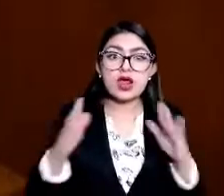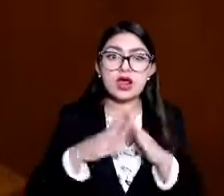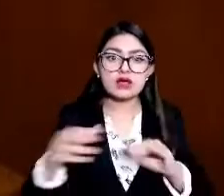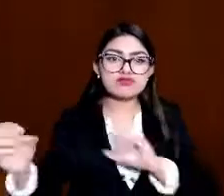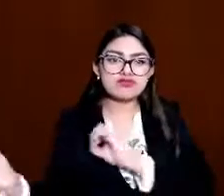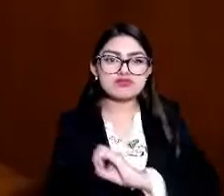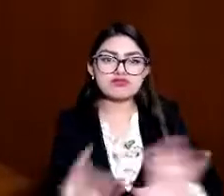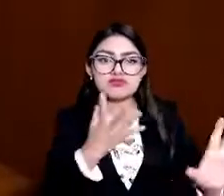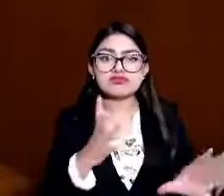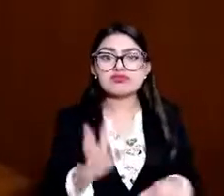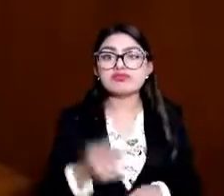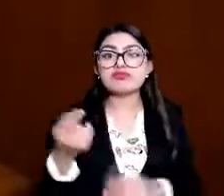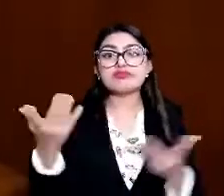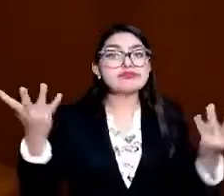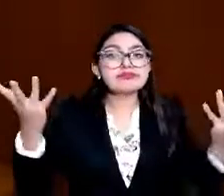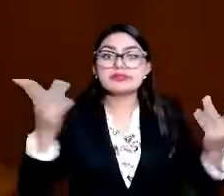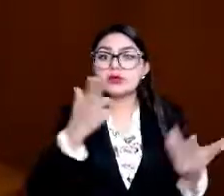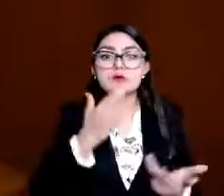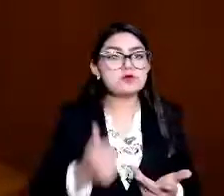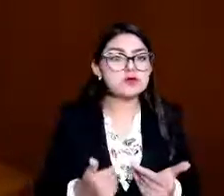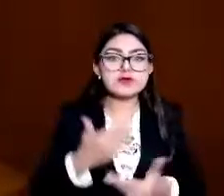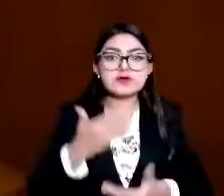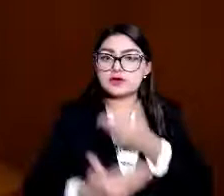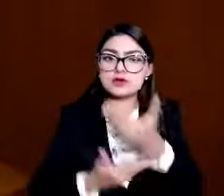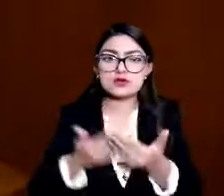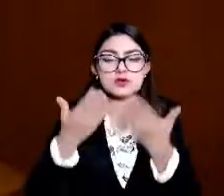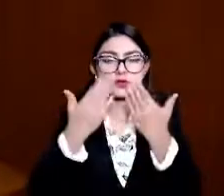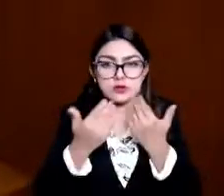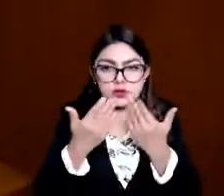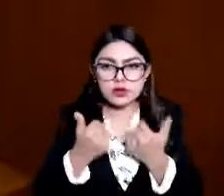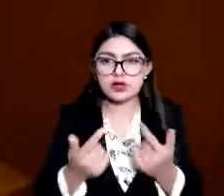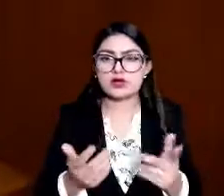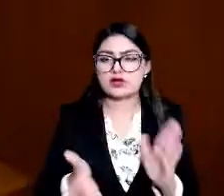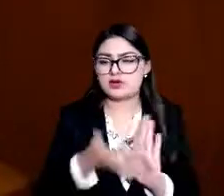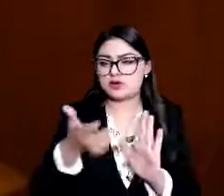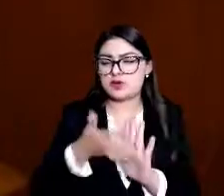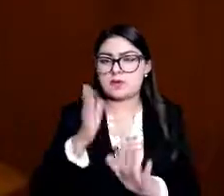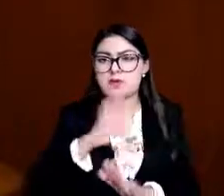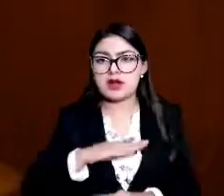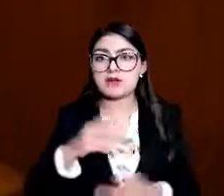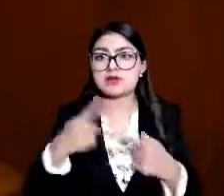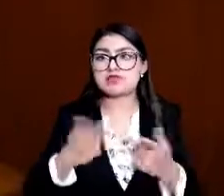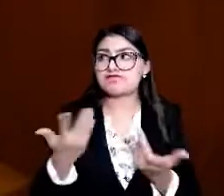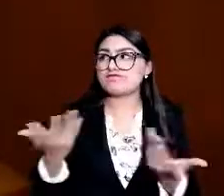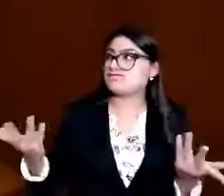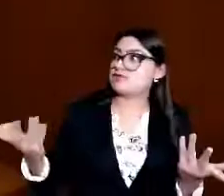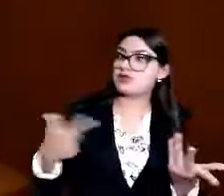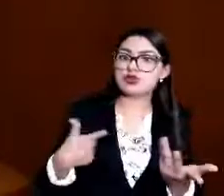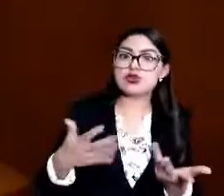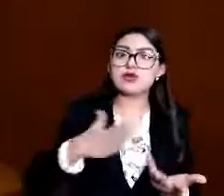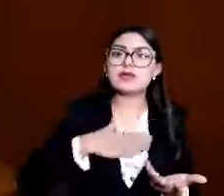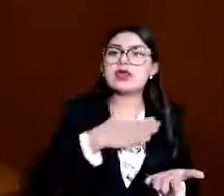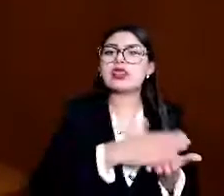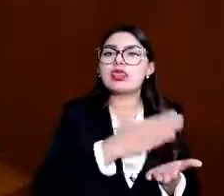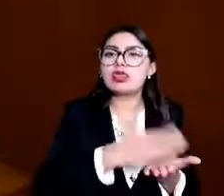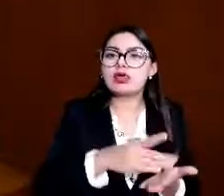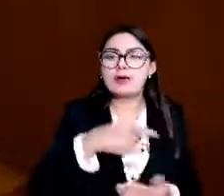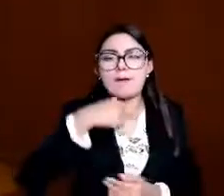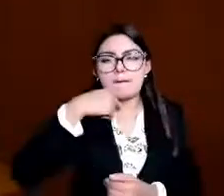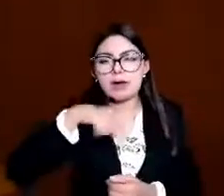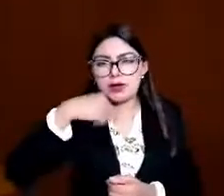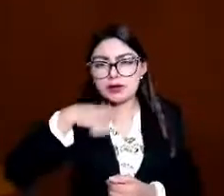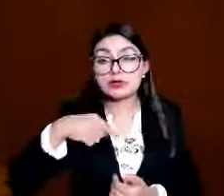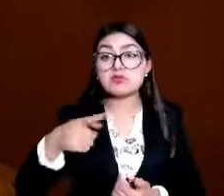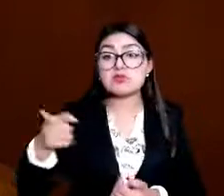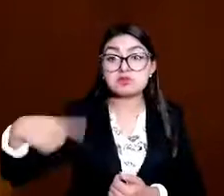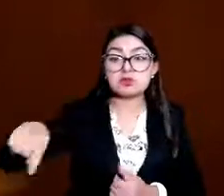servicios y mala calidad de las construcciones, y los ciudadanos en el olvido sin su patrimonio, ya que las autoridades no les dan